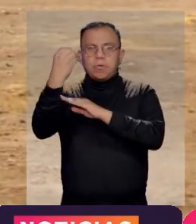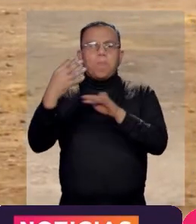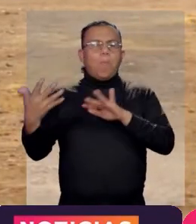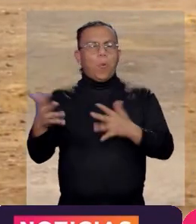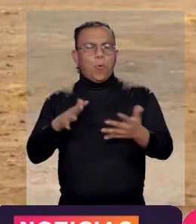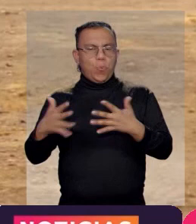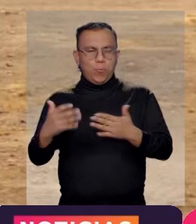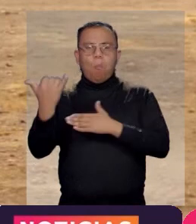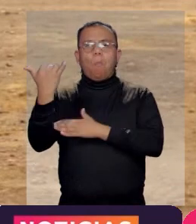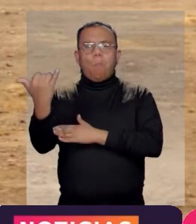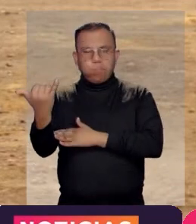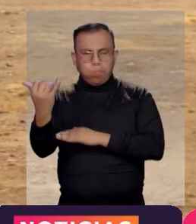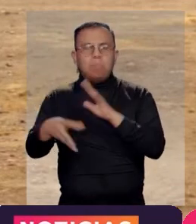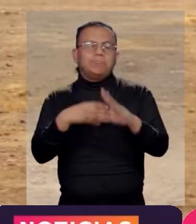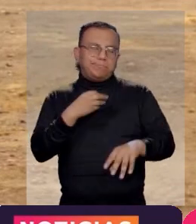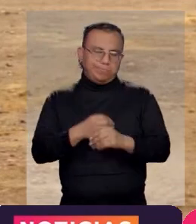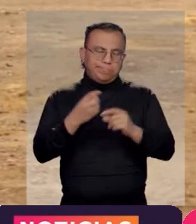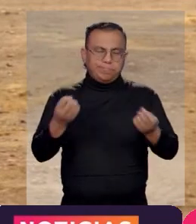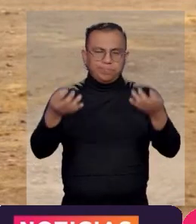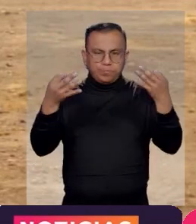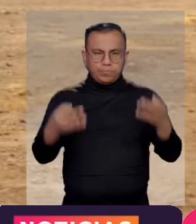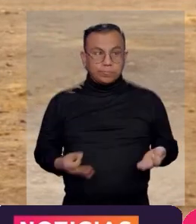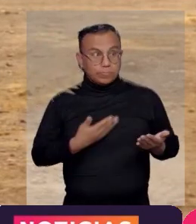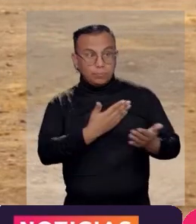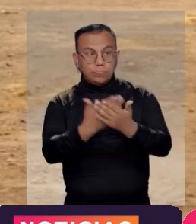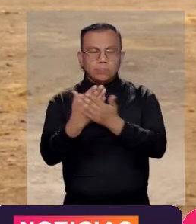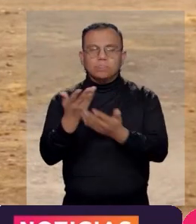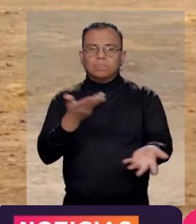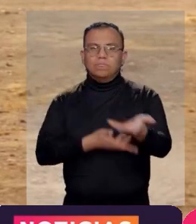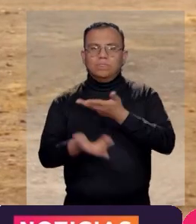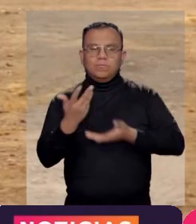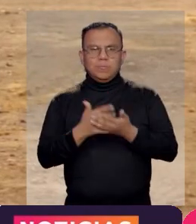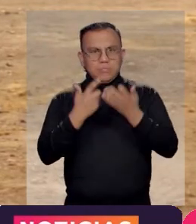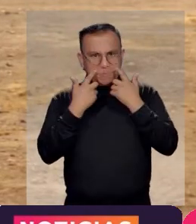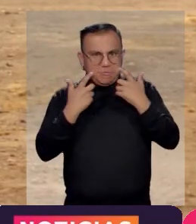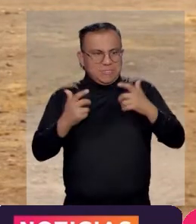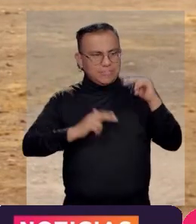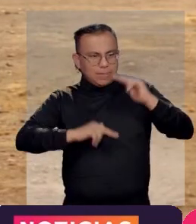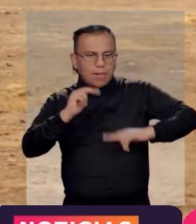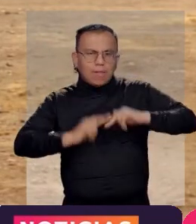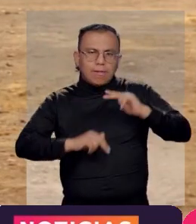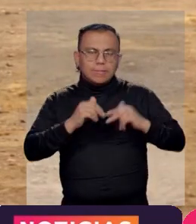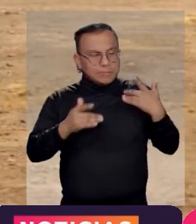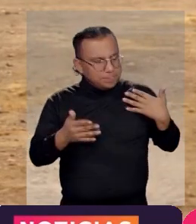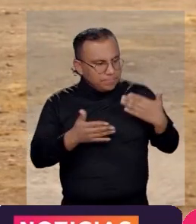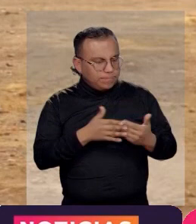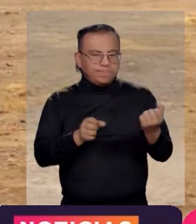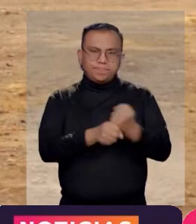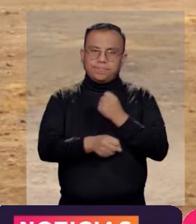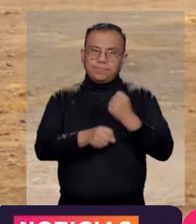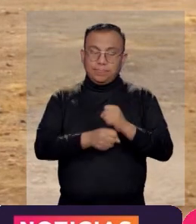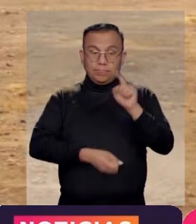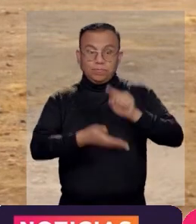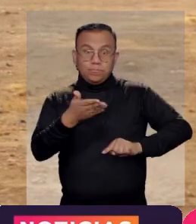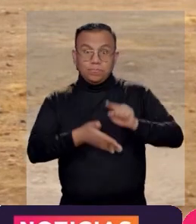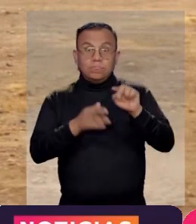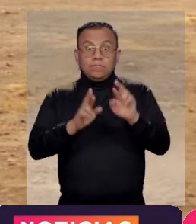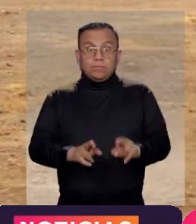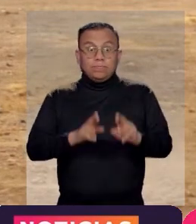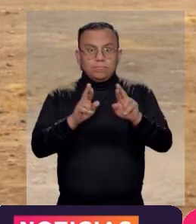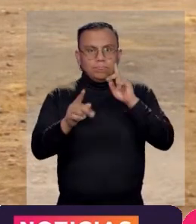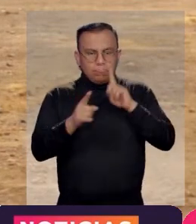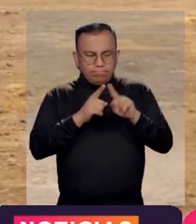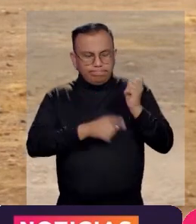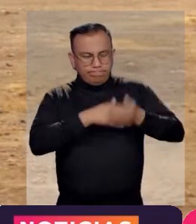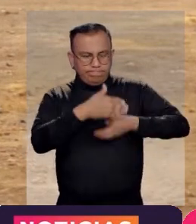temporales y hacer un esquema de señalización y de socialización muy grande. Entonces estamos en esa tarea, esperamos que el contratista rinda con eso y que a